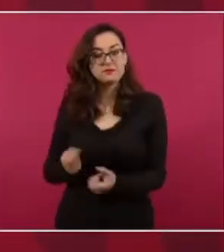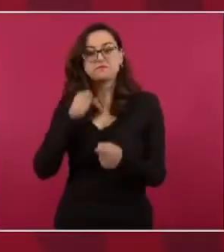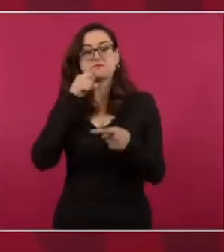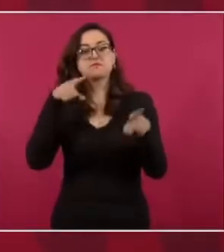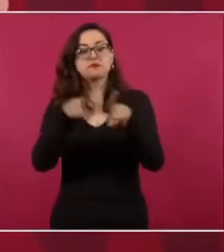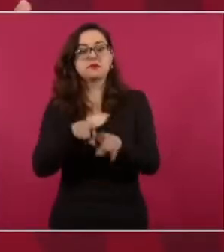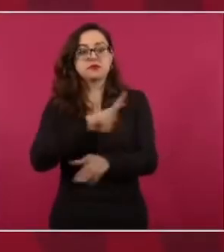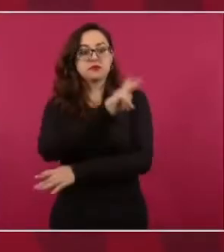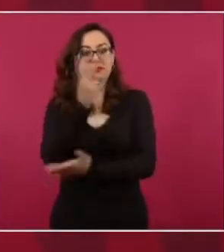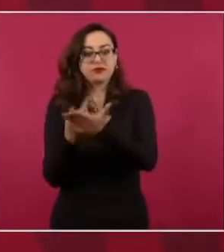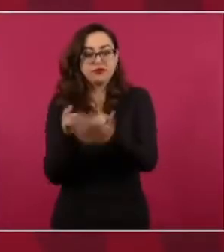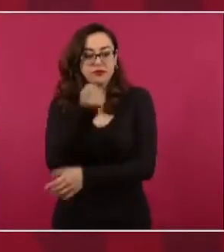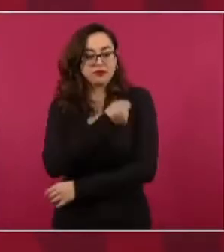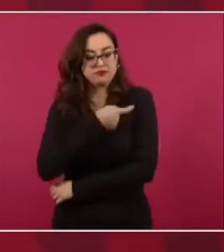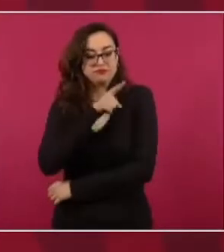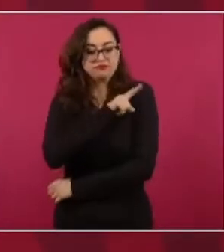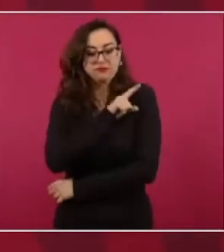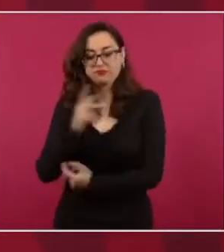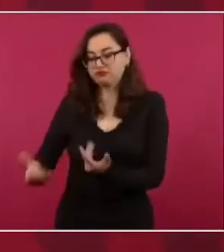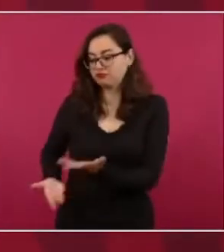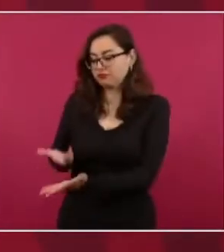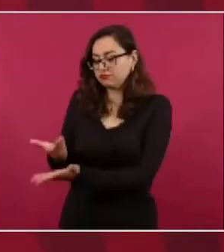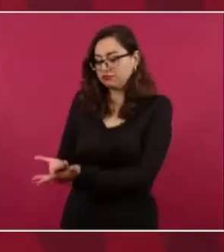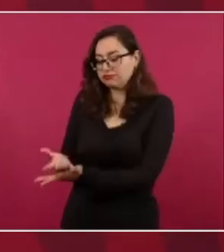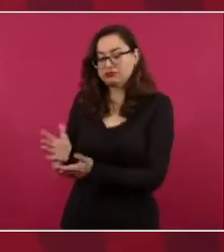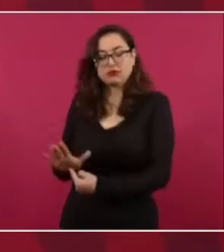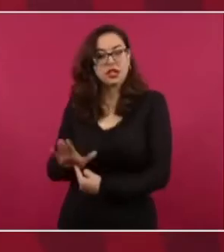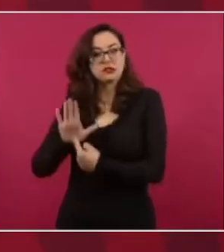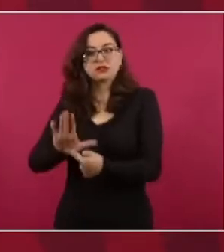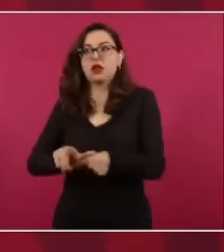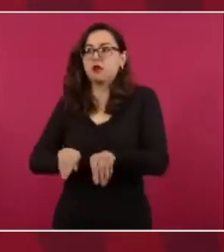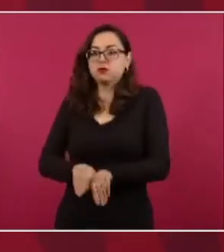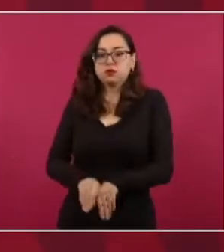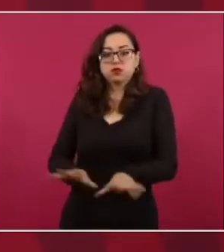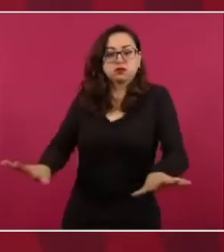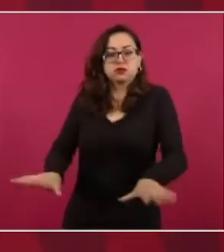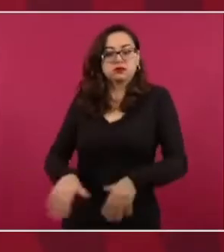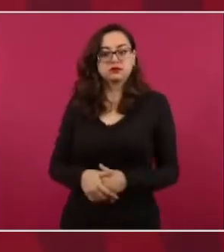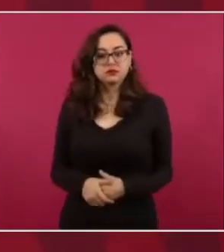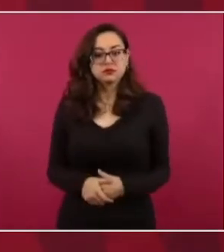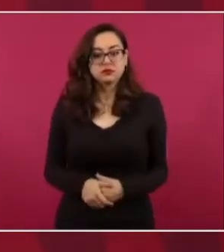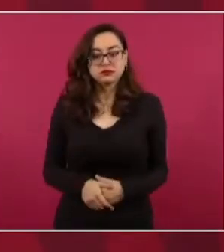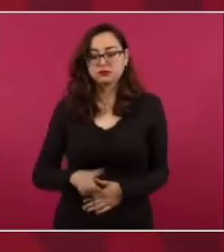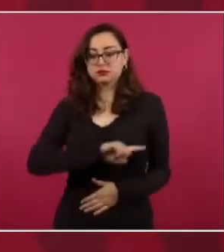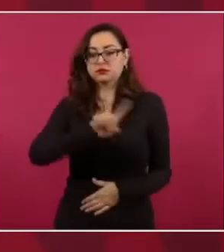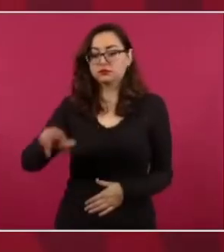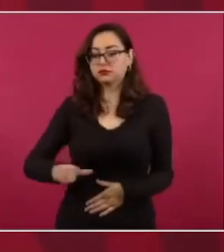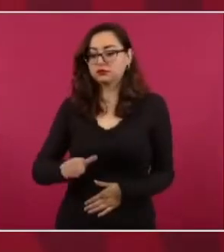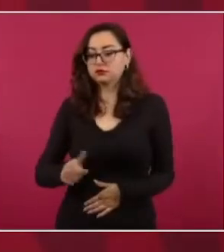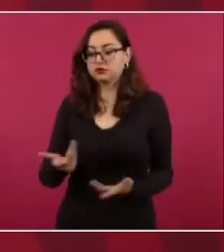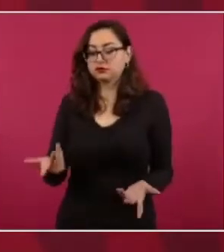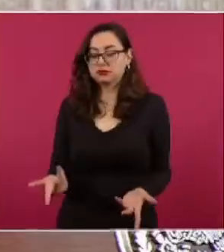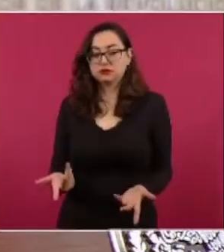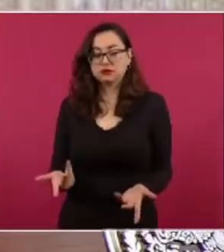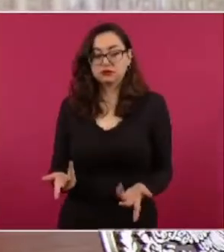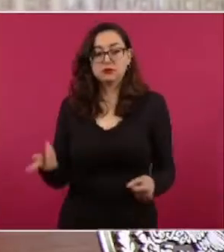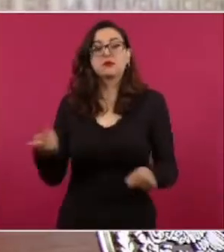Entonces, nadie puede llamarse engaño y por eso votó la